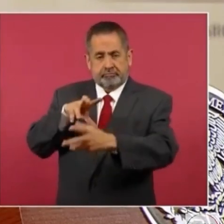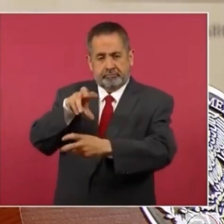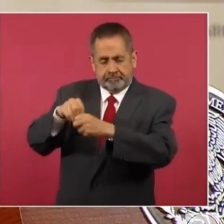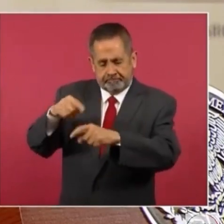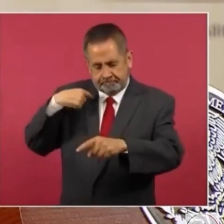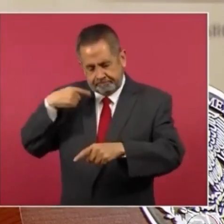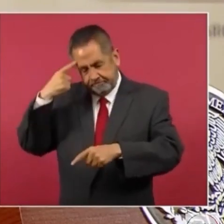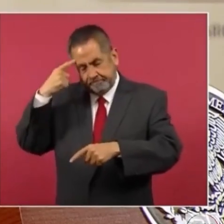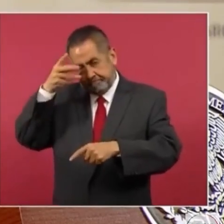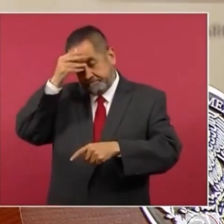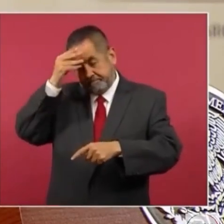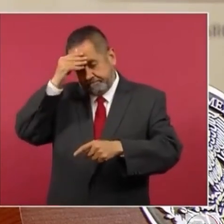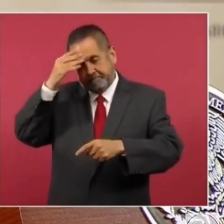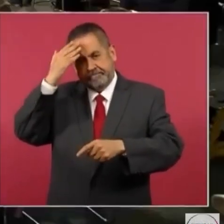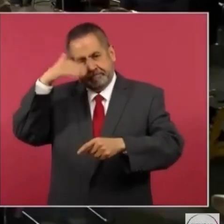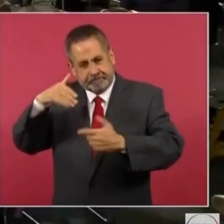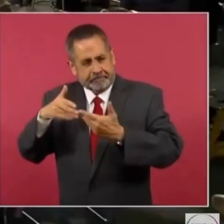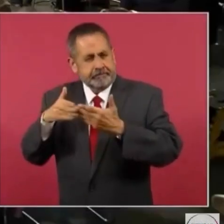sepan